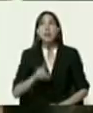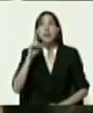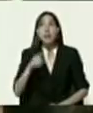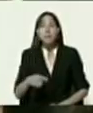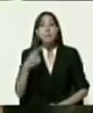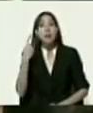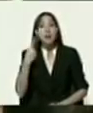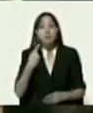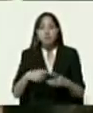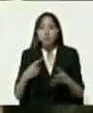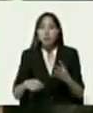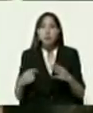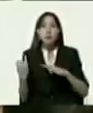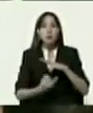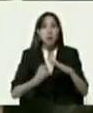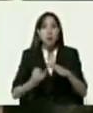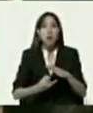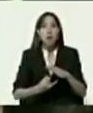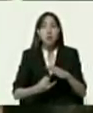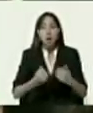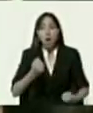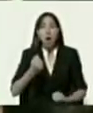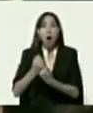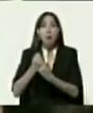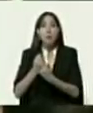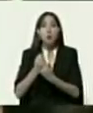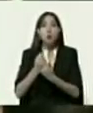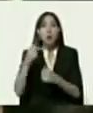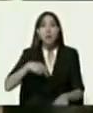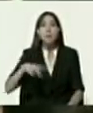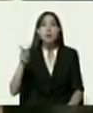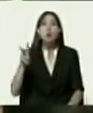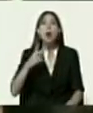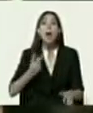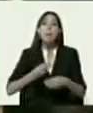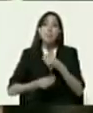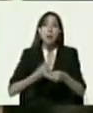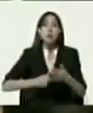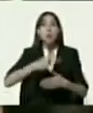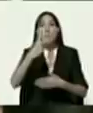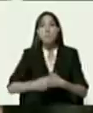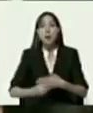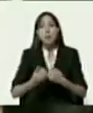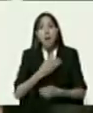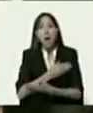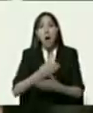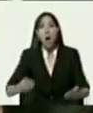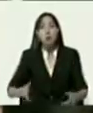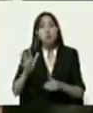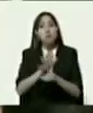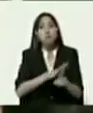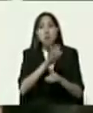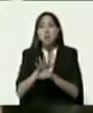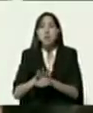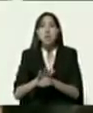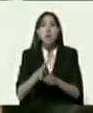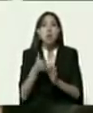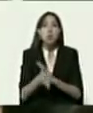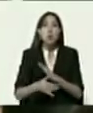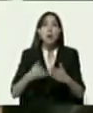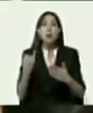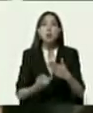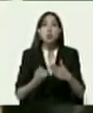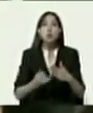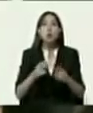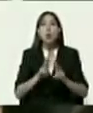agencias de Naciones Unidas presentes en el país para elaborar un plan de respuesta humanitaria que permita hacer uso de la institucionalidad de Naciones